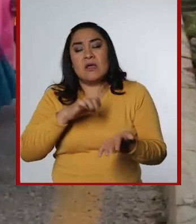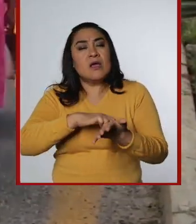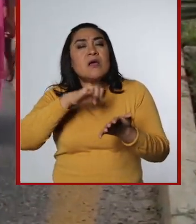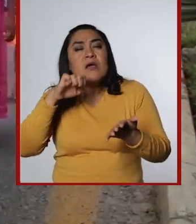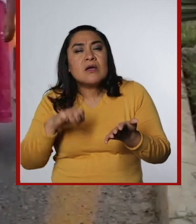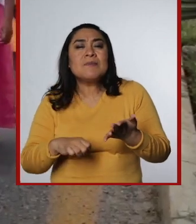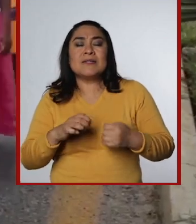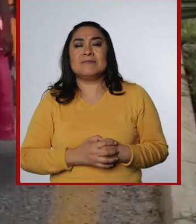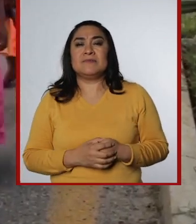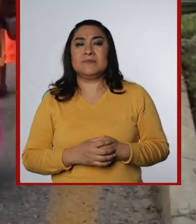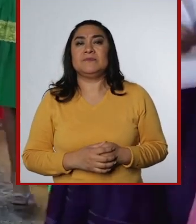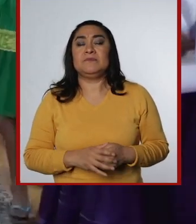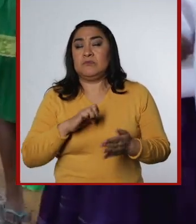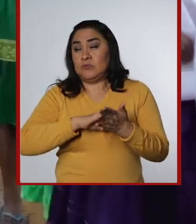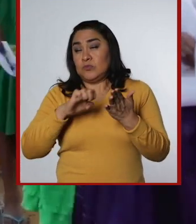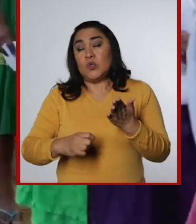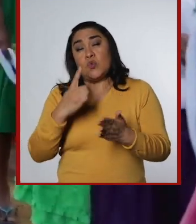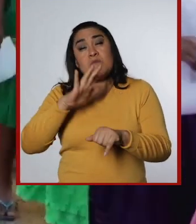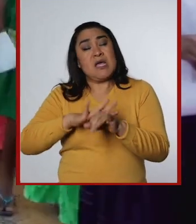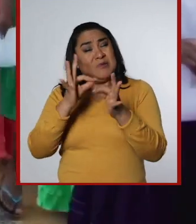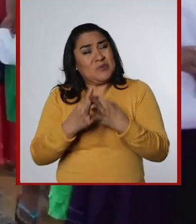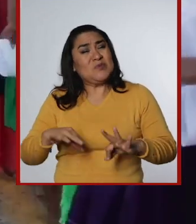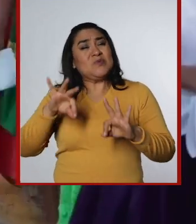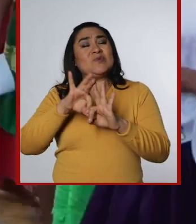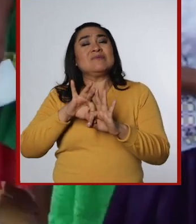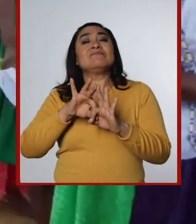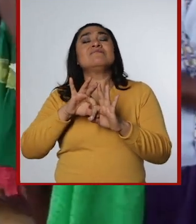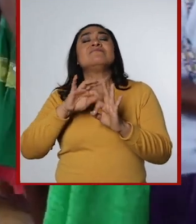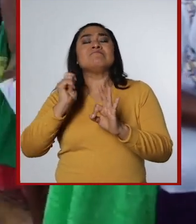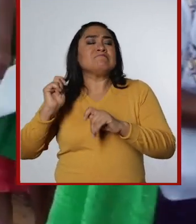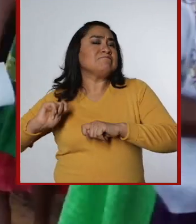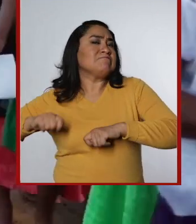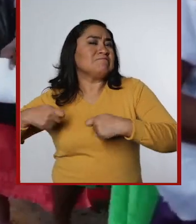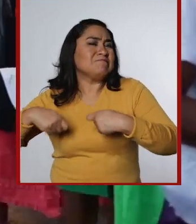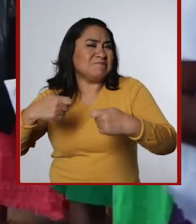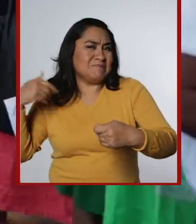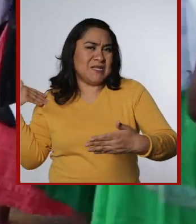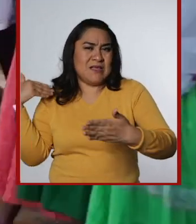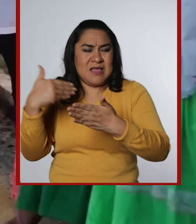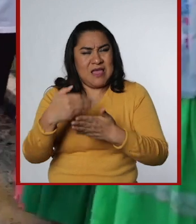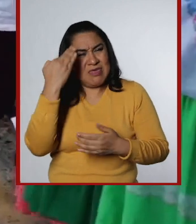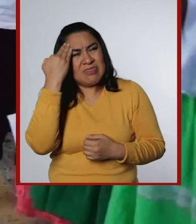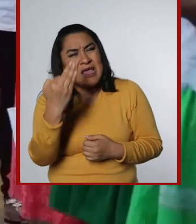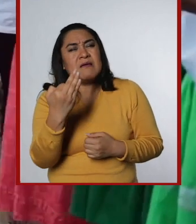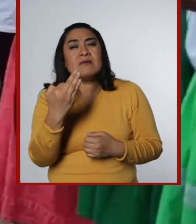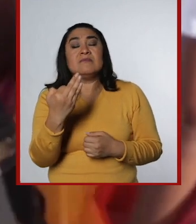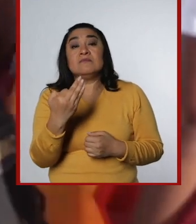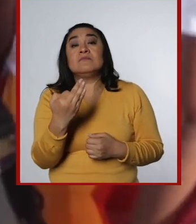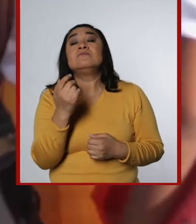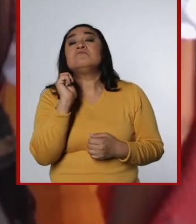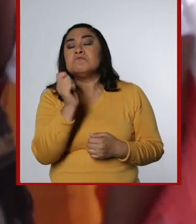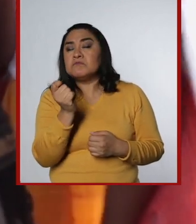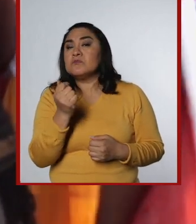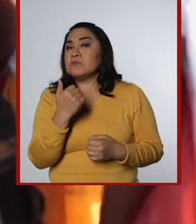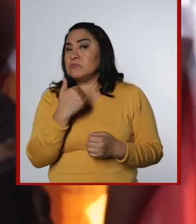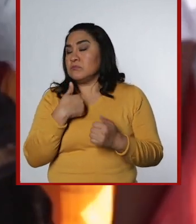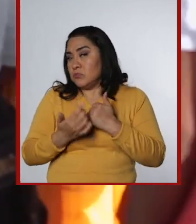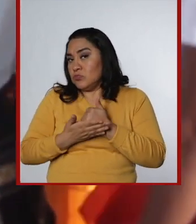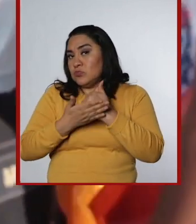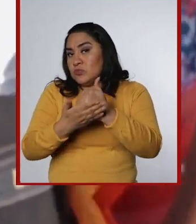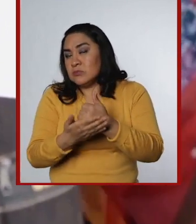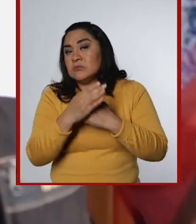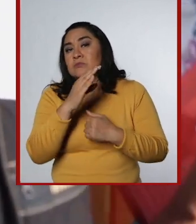ejemplo, ha sido uno de los pulmones importantes del proceso histórico en los últimos tiempos. Quienes dimos